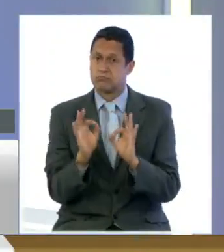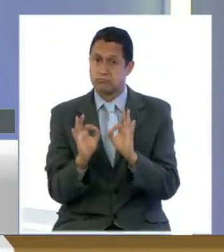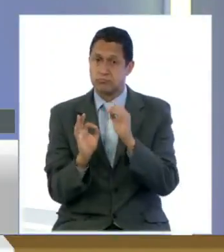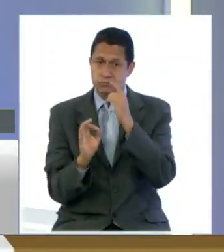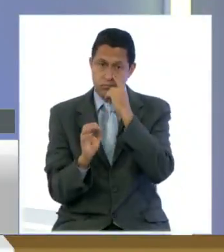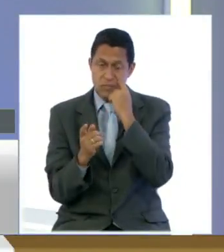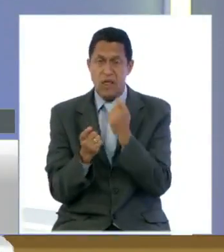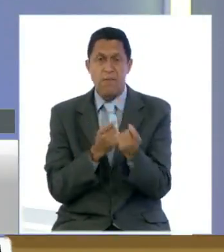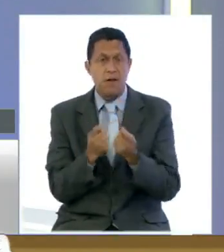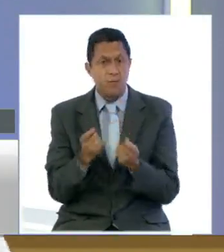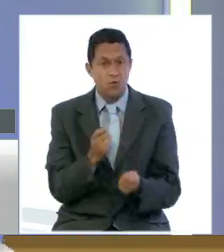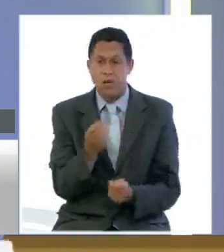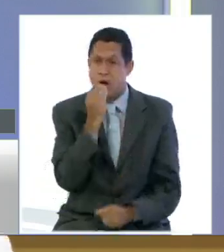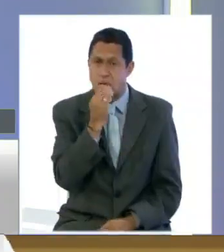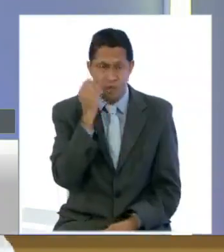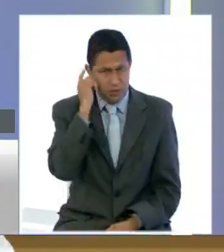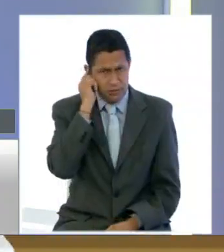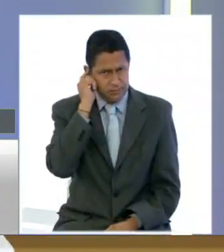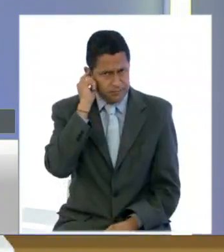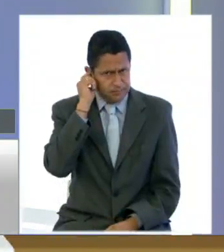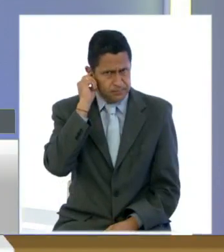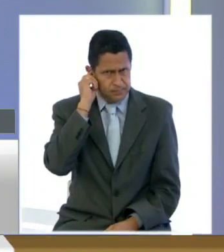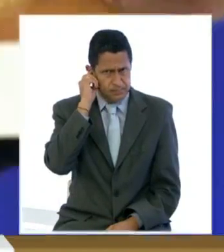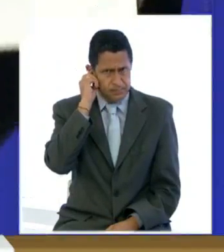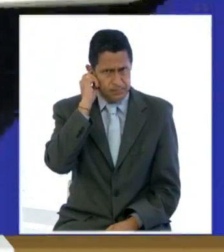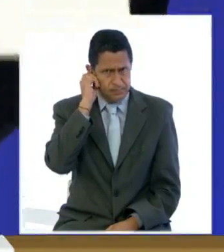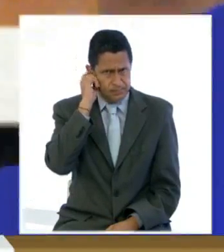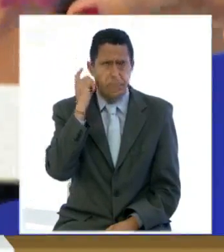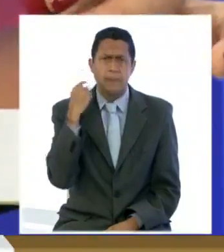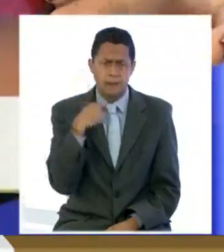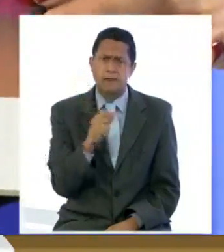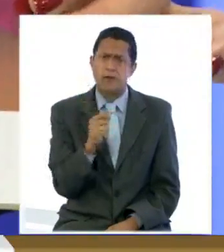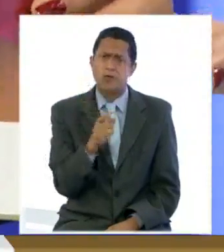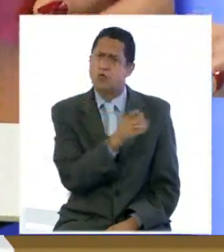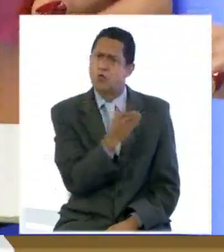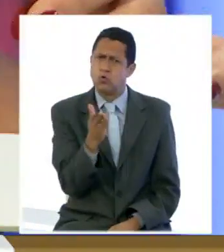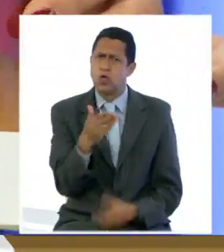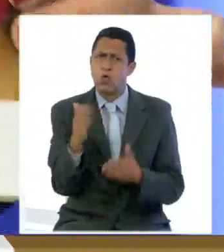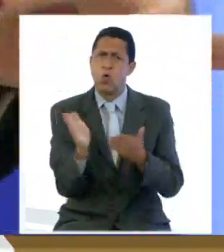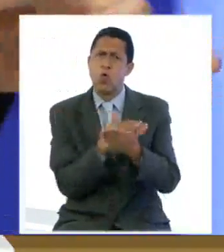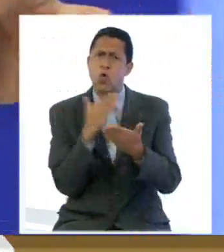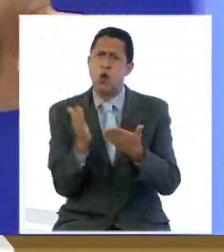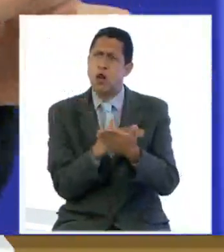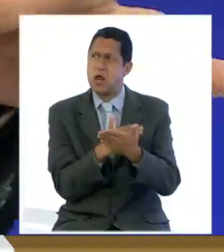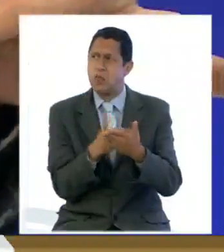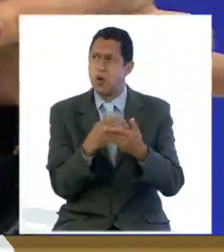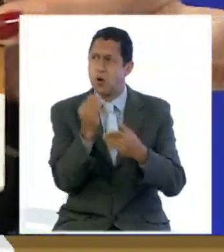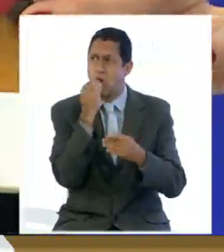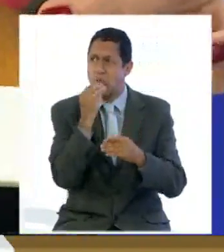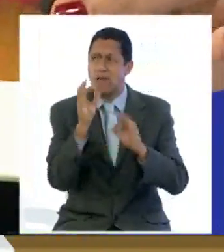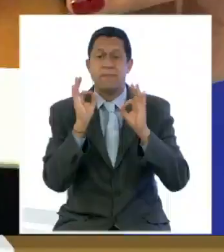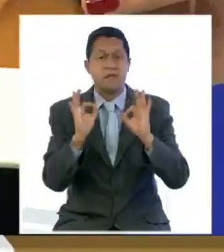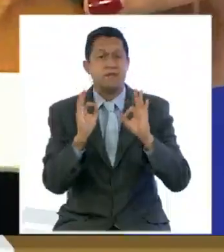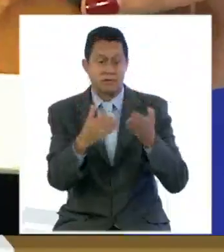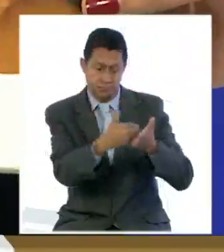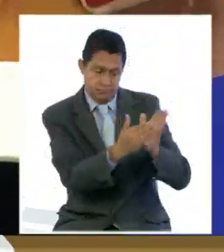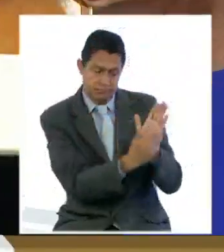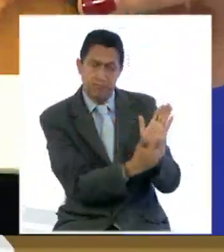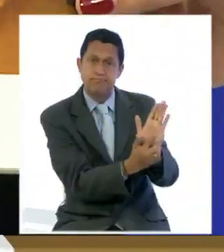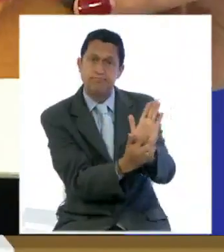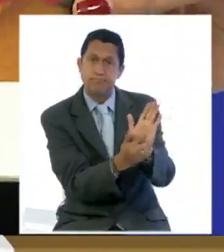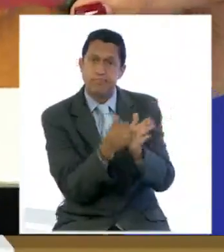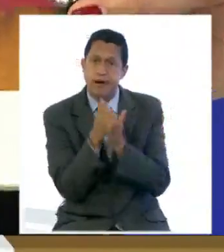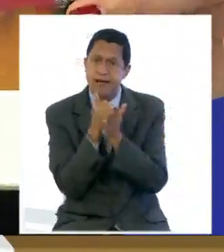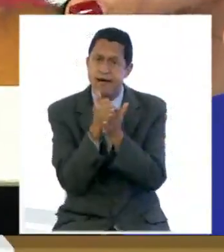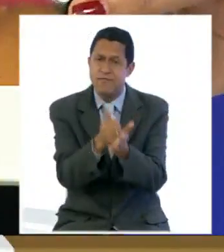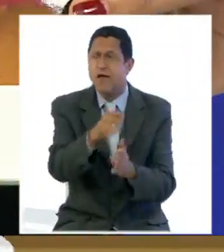la manipulación de alimentos, también ustedes han realizado un libro, un recetario específicamente para